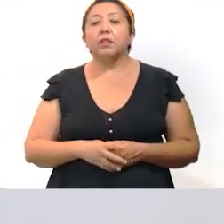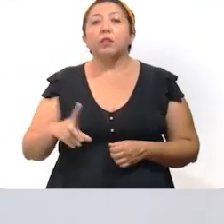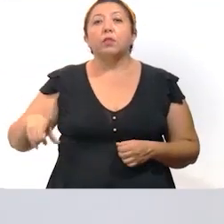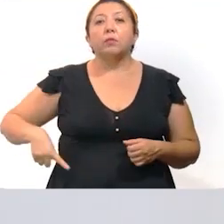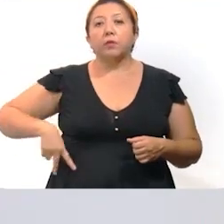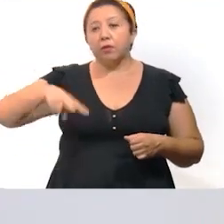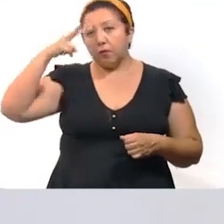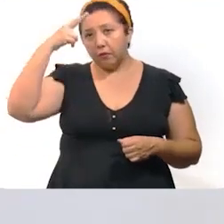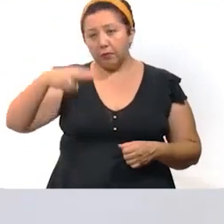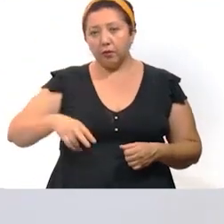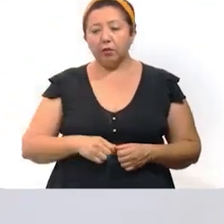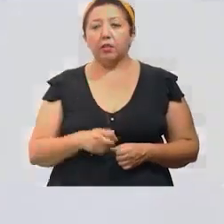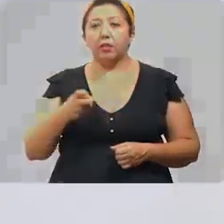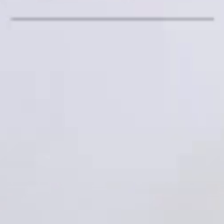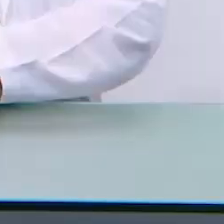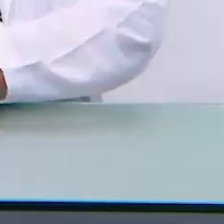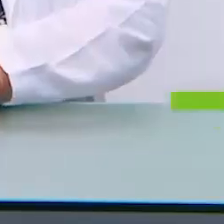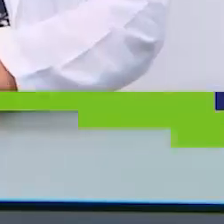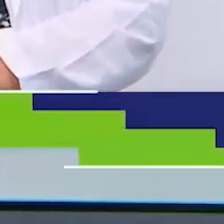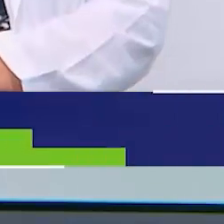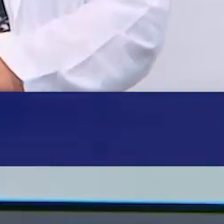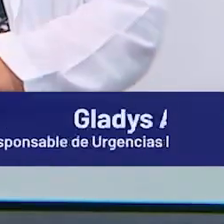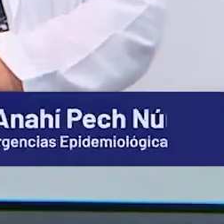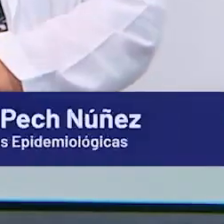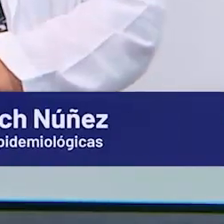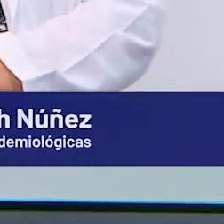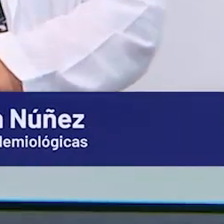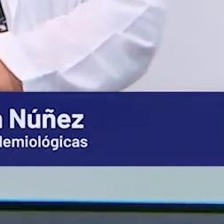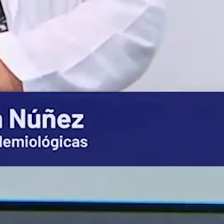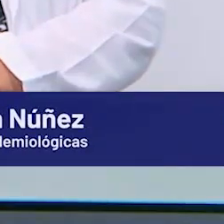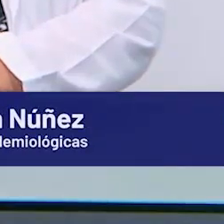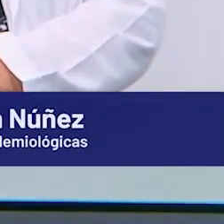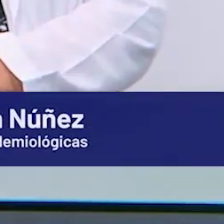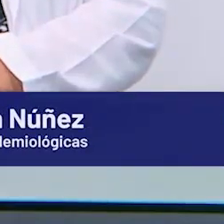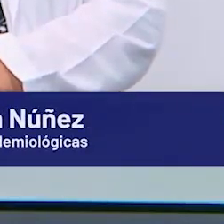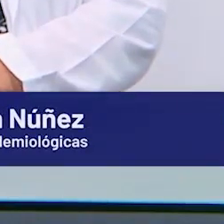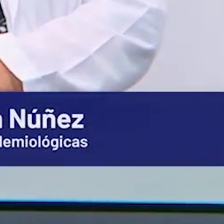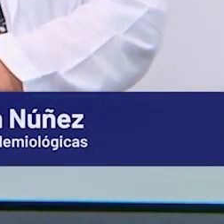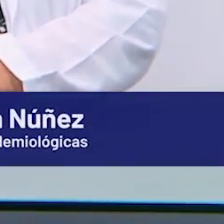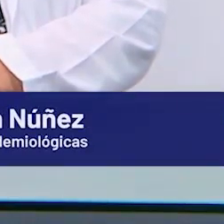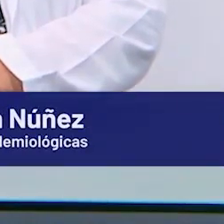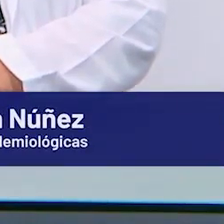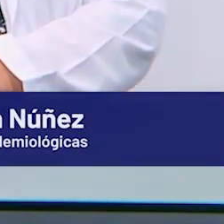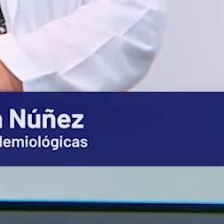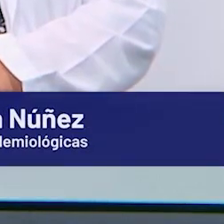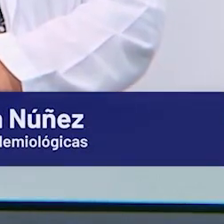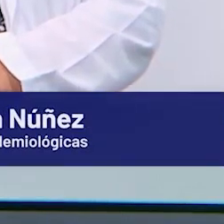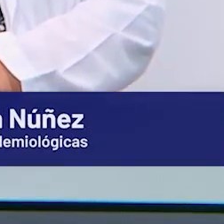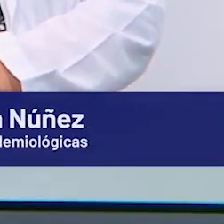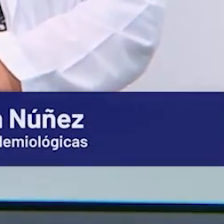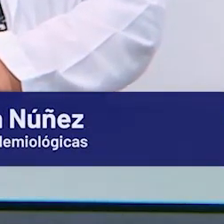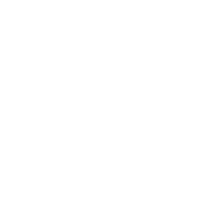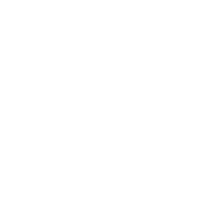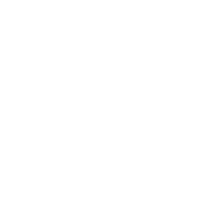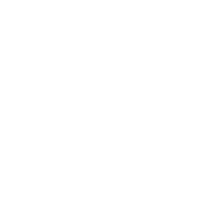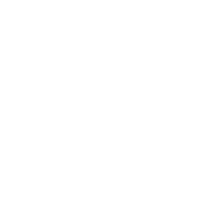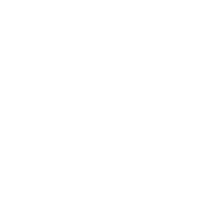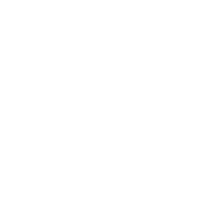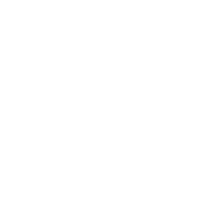del Gobierno federal. Ese es el reporte, doctora. Muchas gracias. Continuaremos informando todos los días por este mismo medio. Gracias.